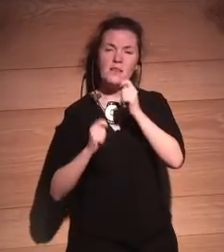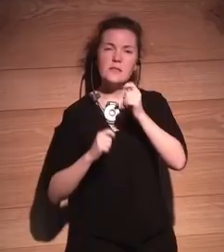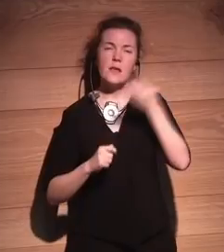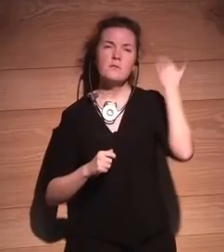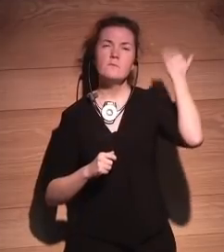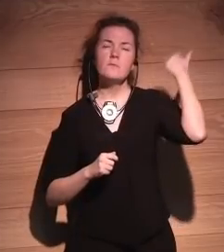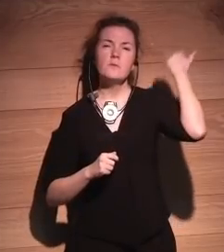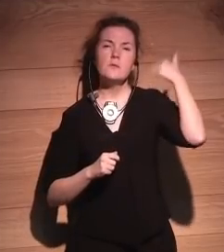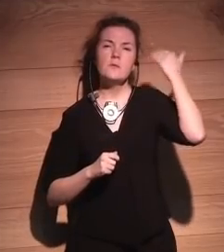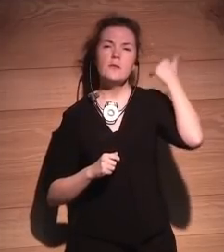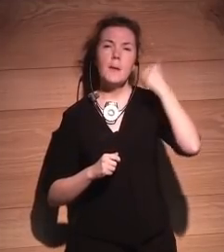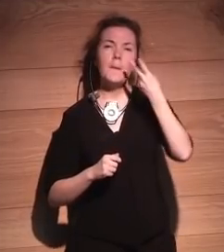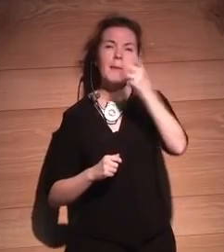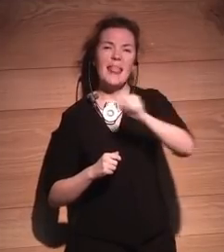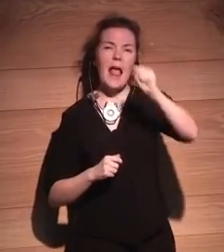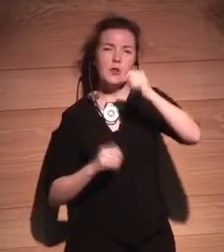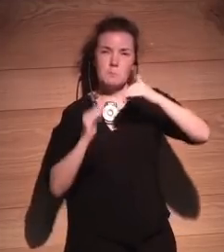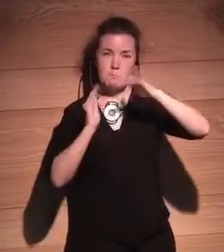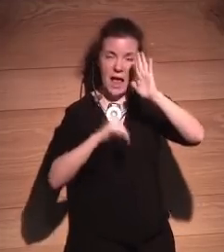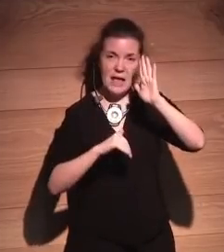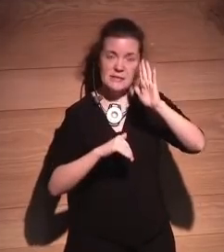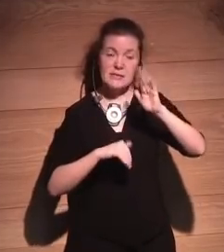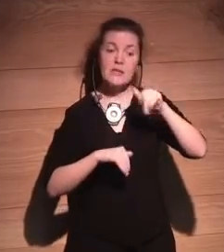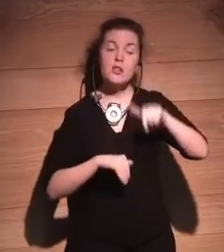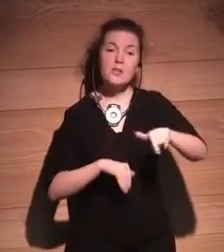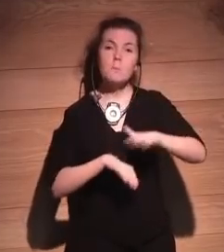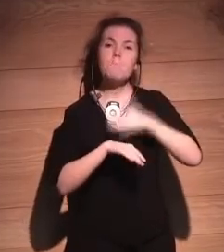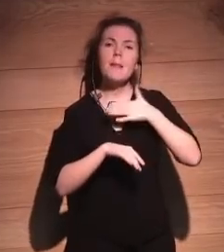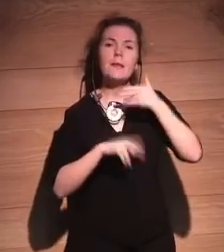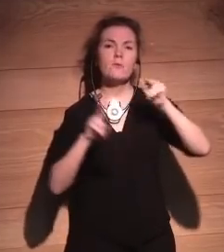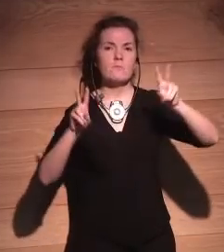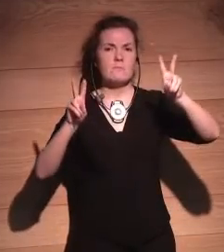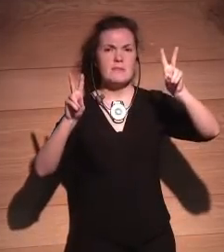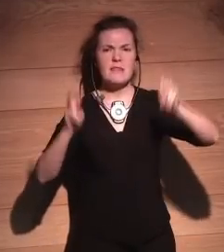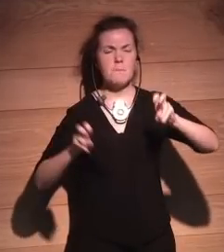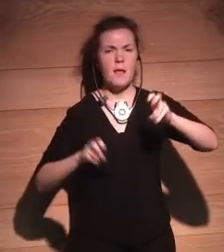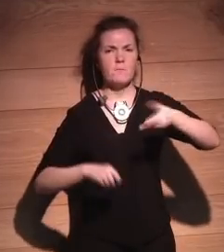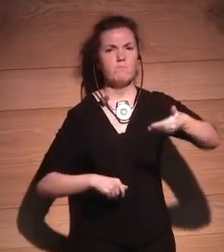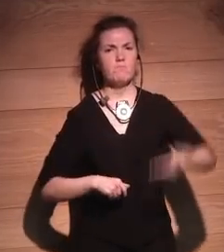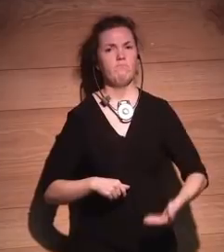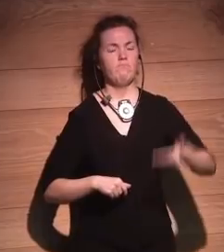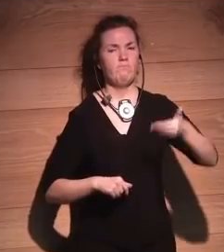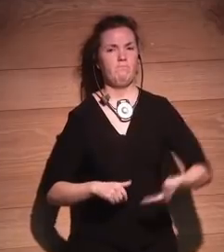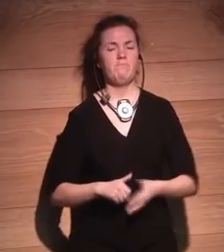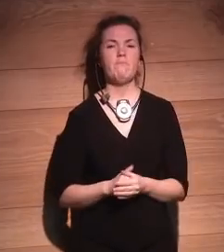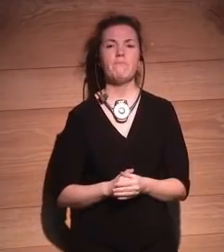más de 20 años. Para mí esto es una temática fundamental.